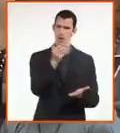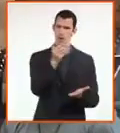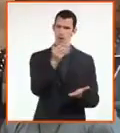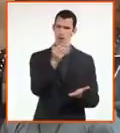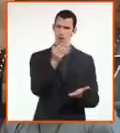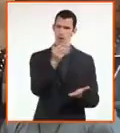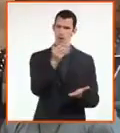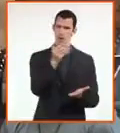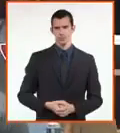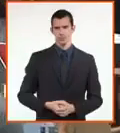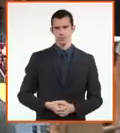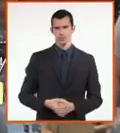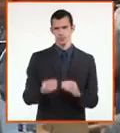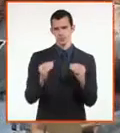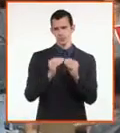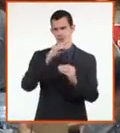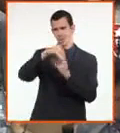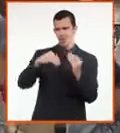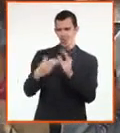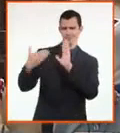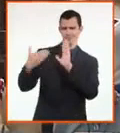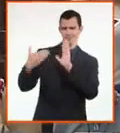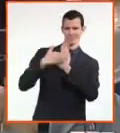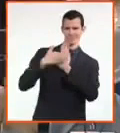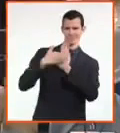conciencias antiimperialistas y anticolonialistas